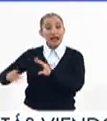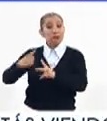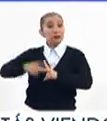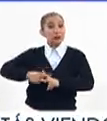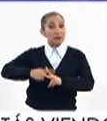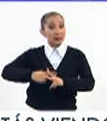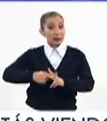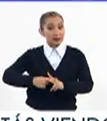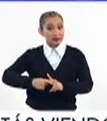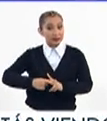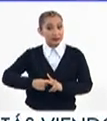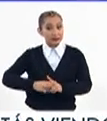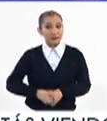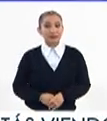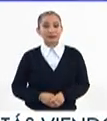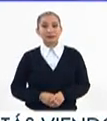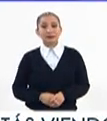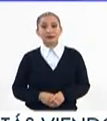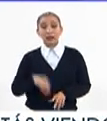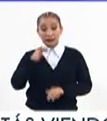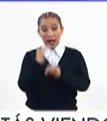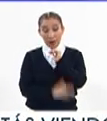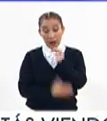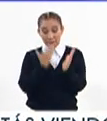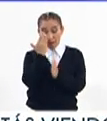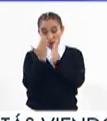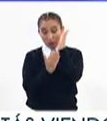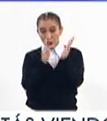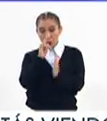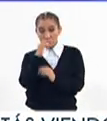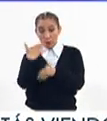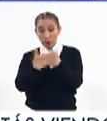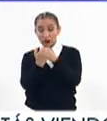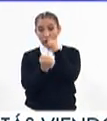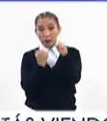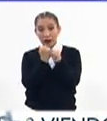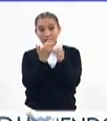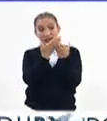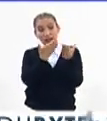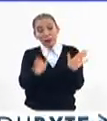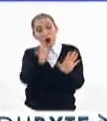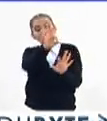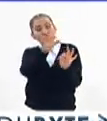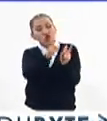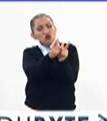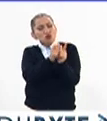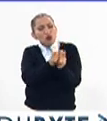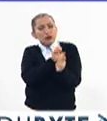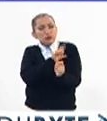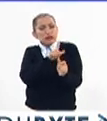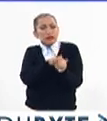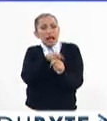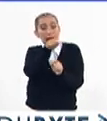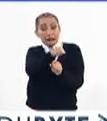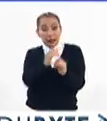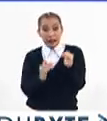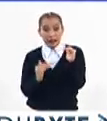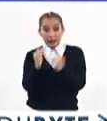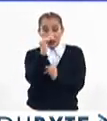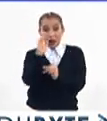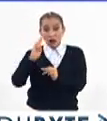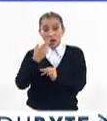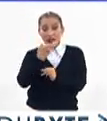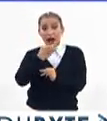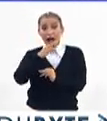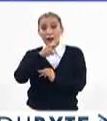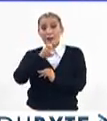las matemáticas. De concluir el posgrado, el próximo año se unirá un selecto grupo de jóvenes que han obtenido este grado en la